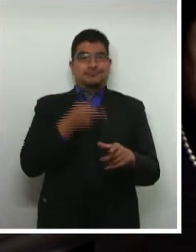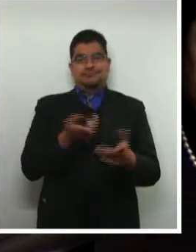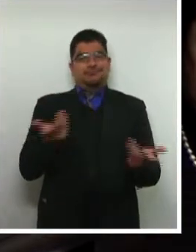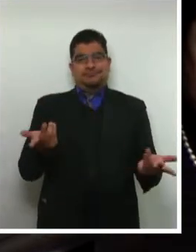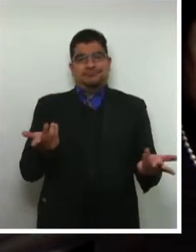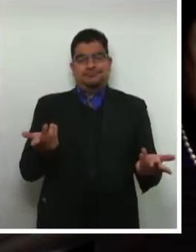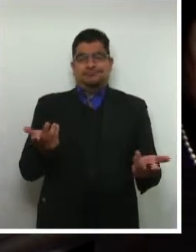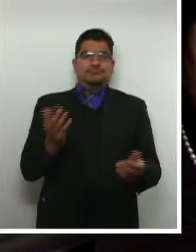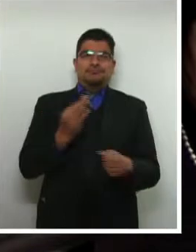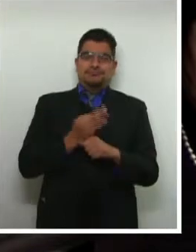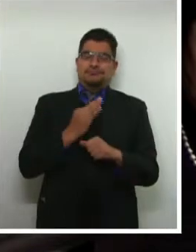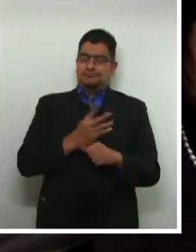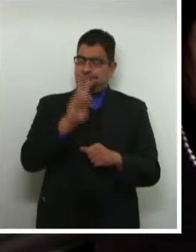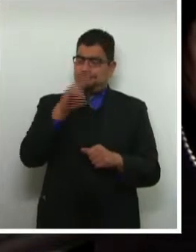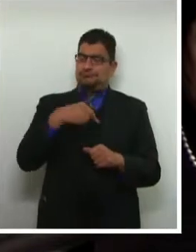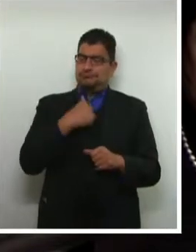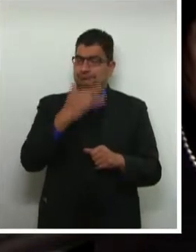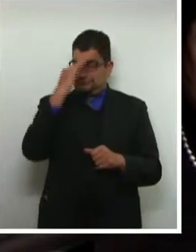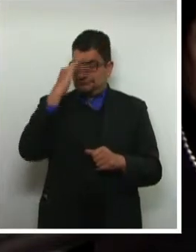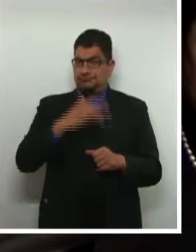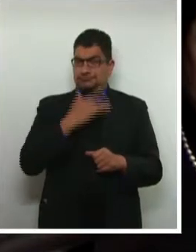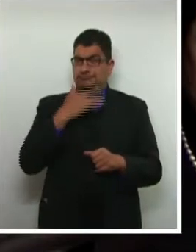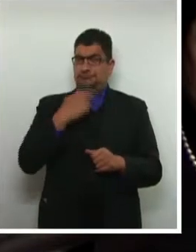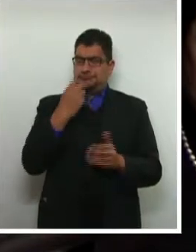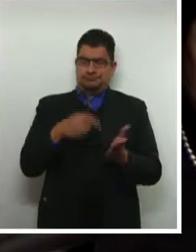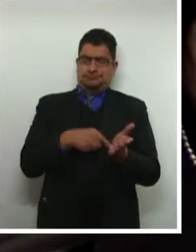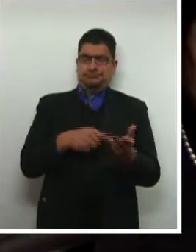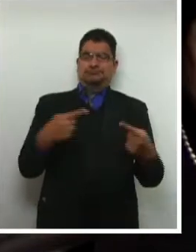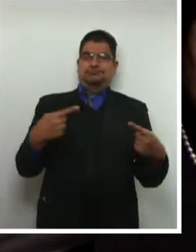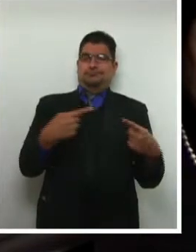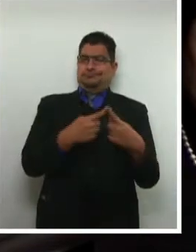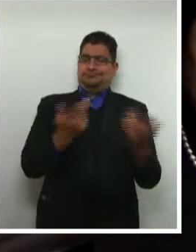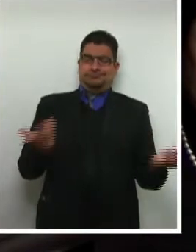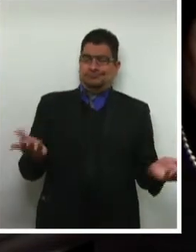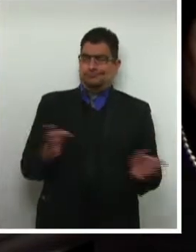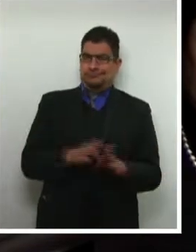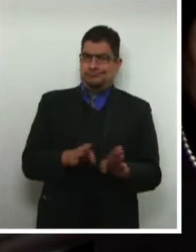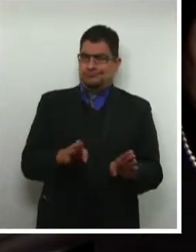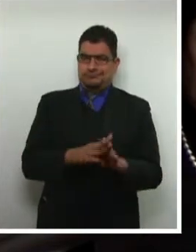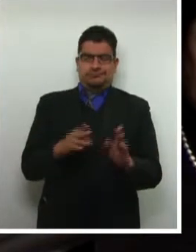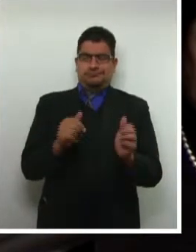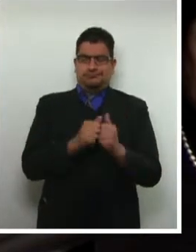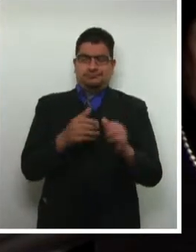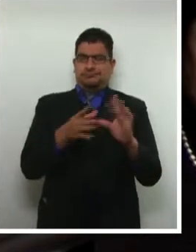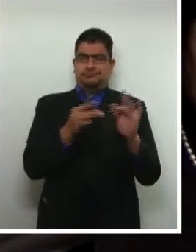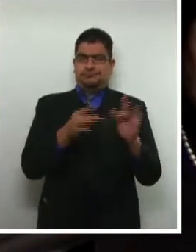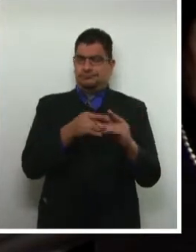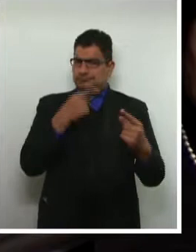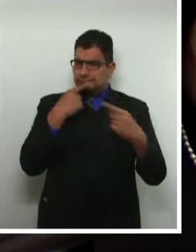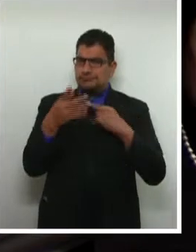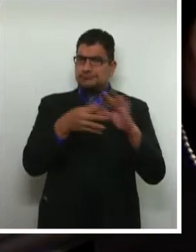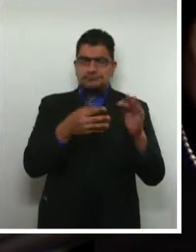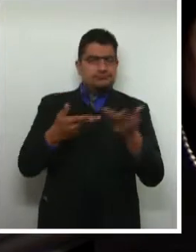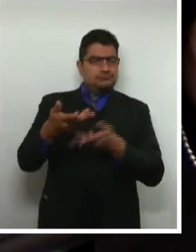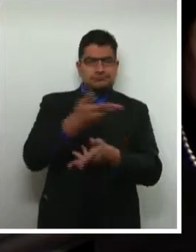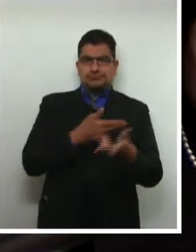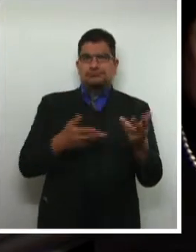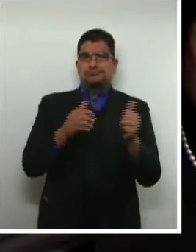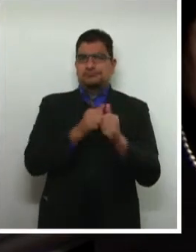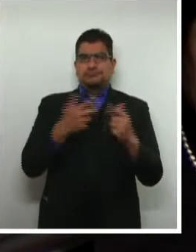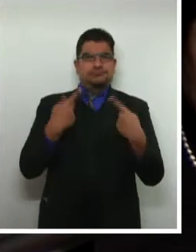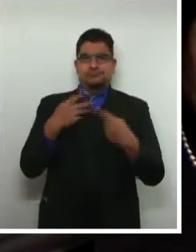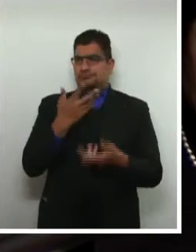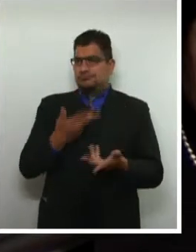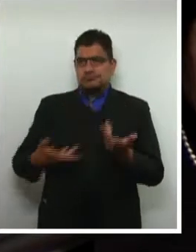La verdad, yo considero que no es una contradicción en relación a lo que estamos diciendo de la